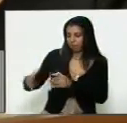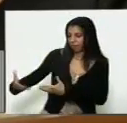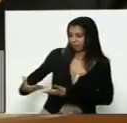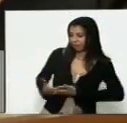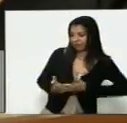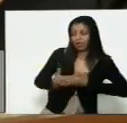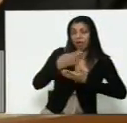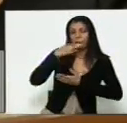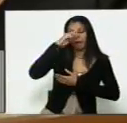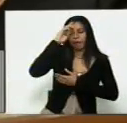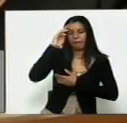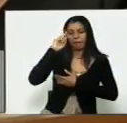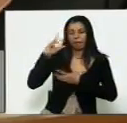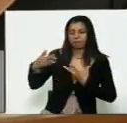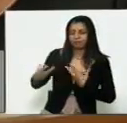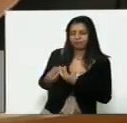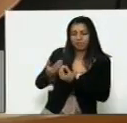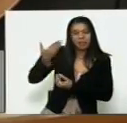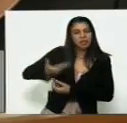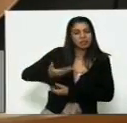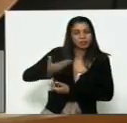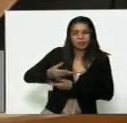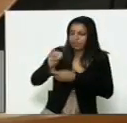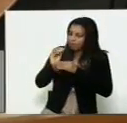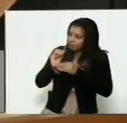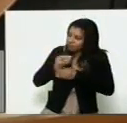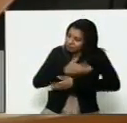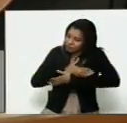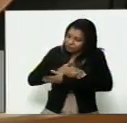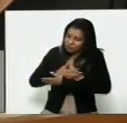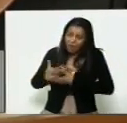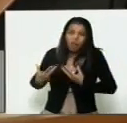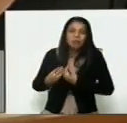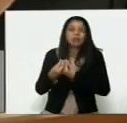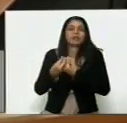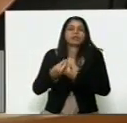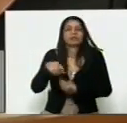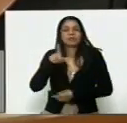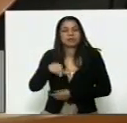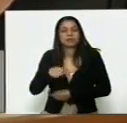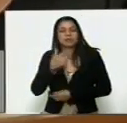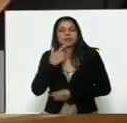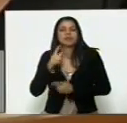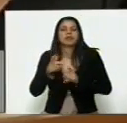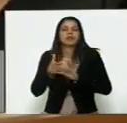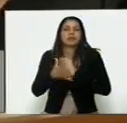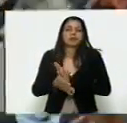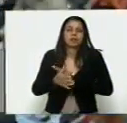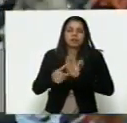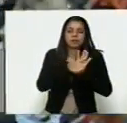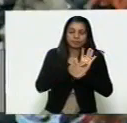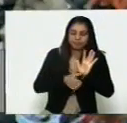padre, los recién nacidos y las recién nacidas, inclusive en caso de